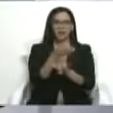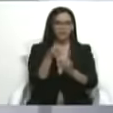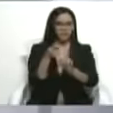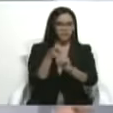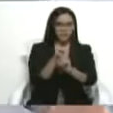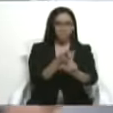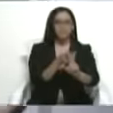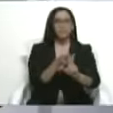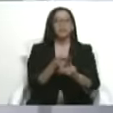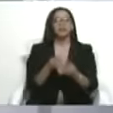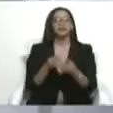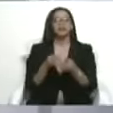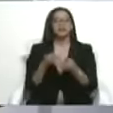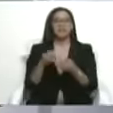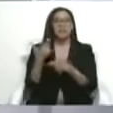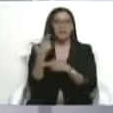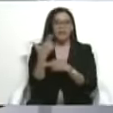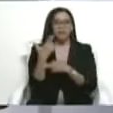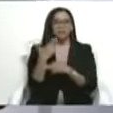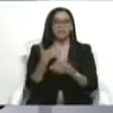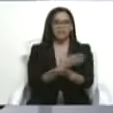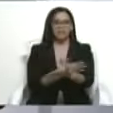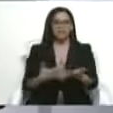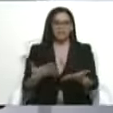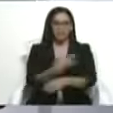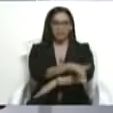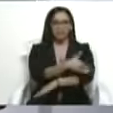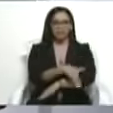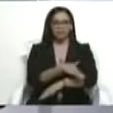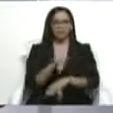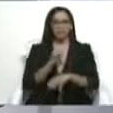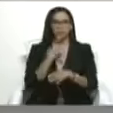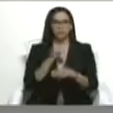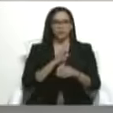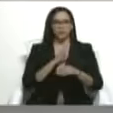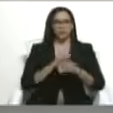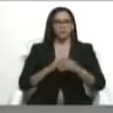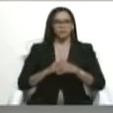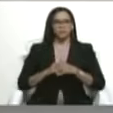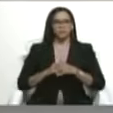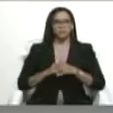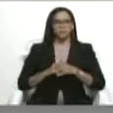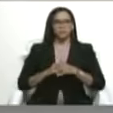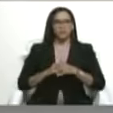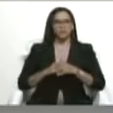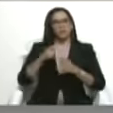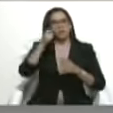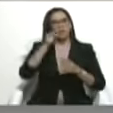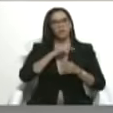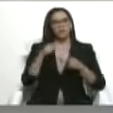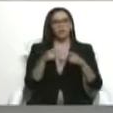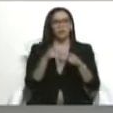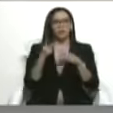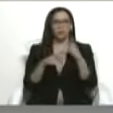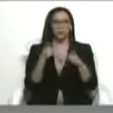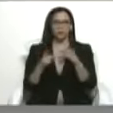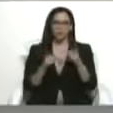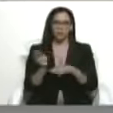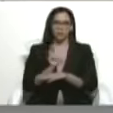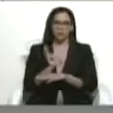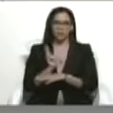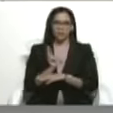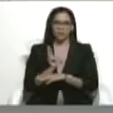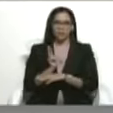sangre derramada en las calles, como lo dice el propio Emil Brand, ¿no? Fiscal, nuestro equipo de producción, muy